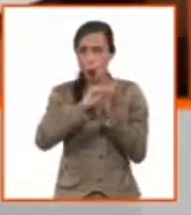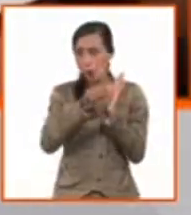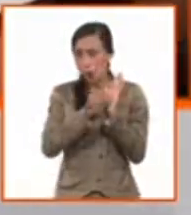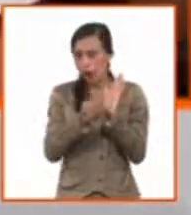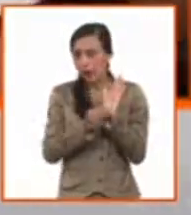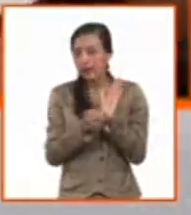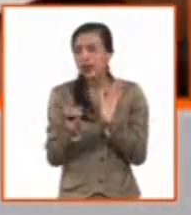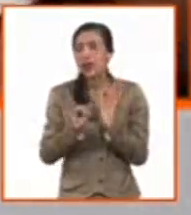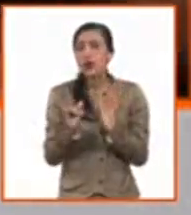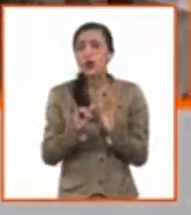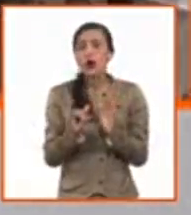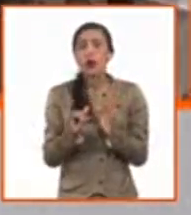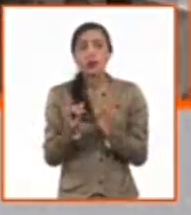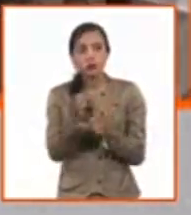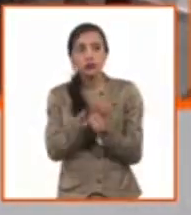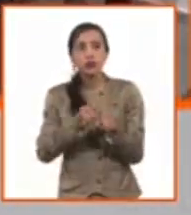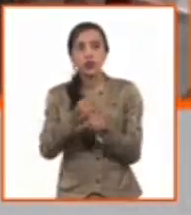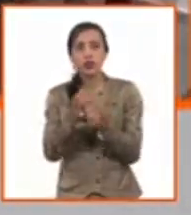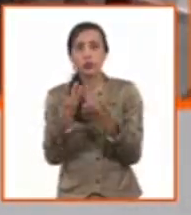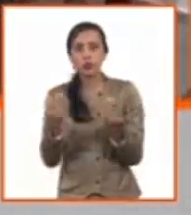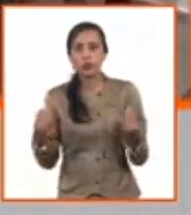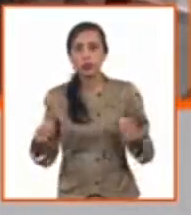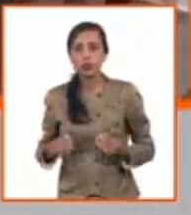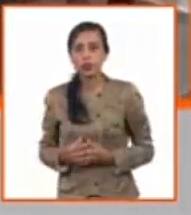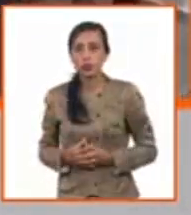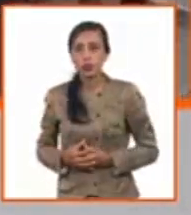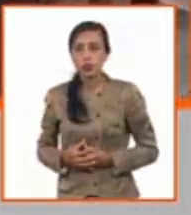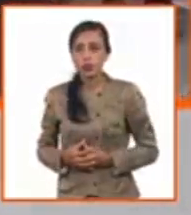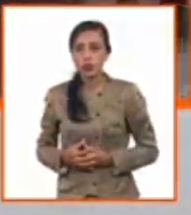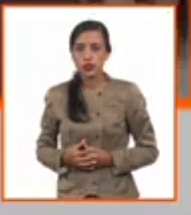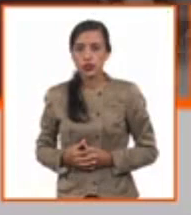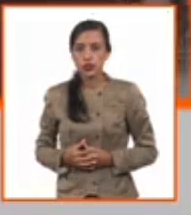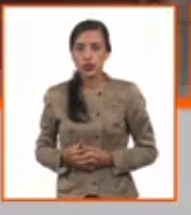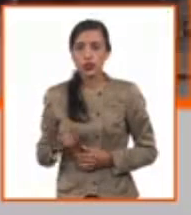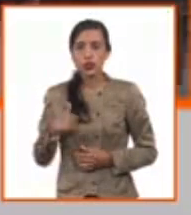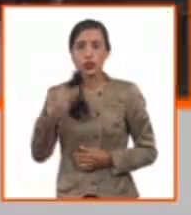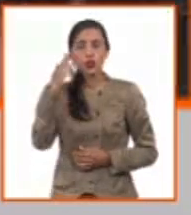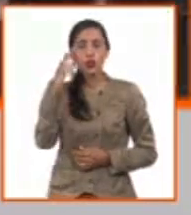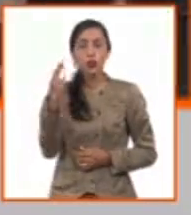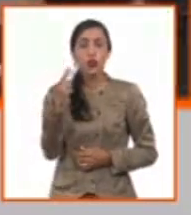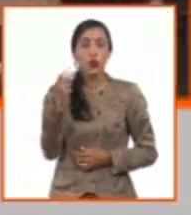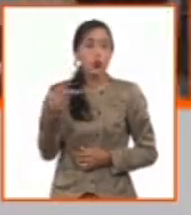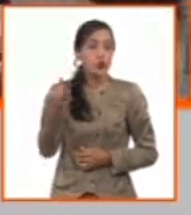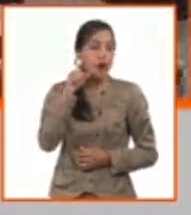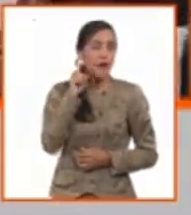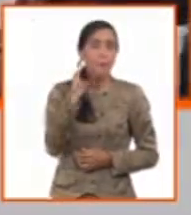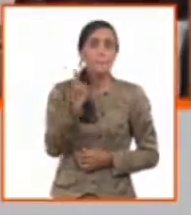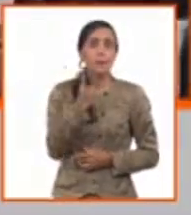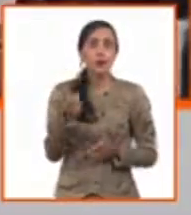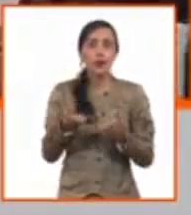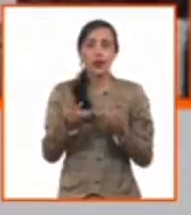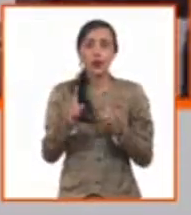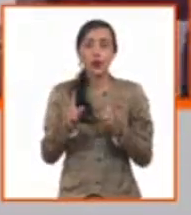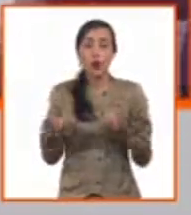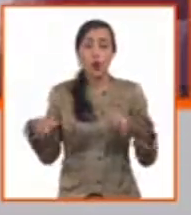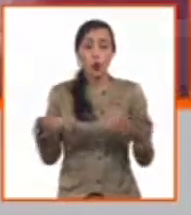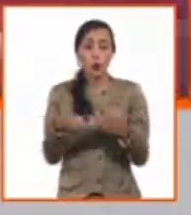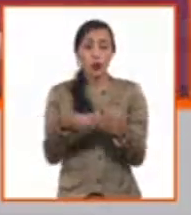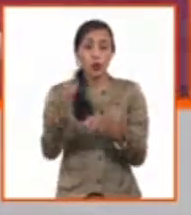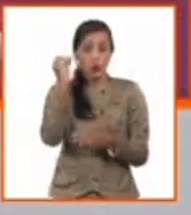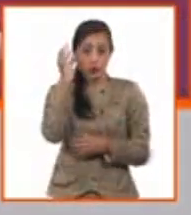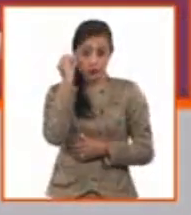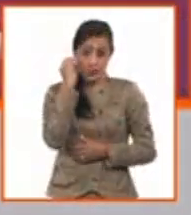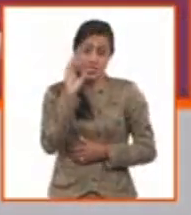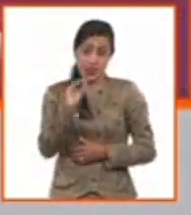componentes en el orden de la usabilidad yo recuerdo que escuchaba la primera reunión del comité de